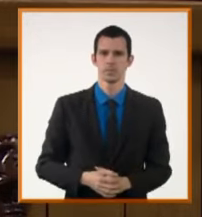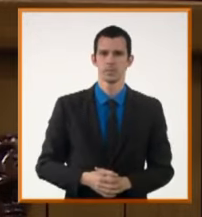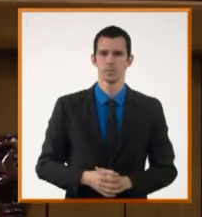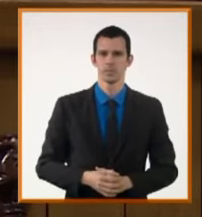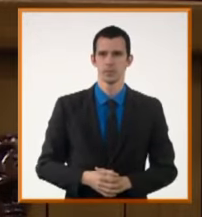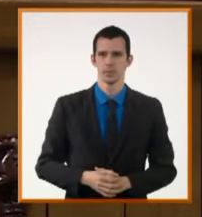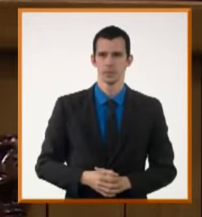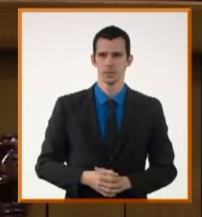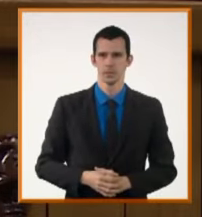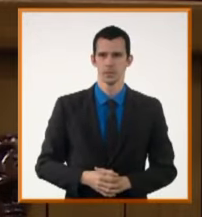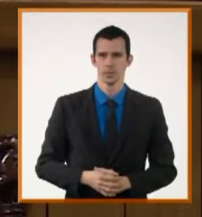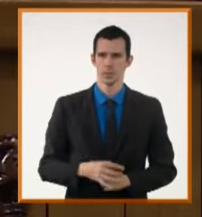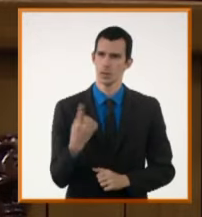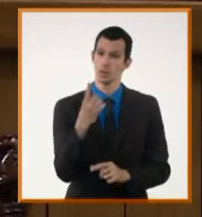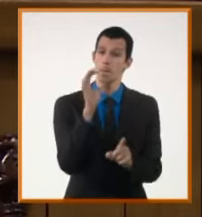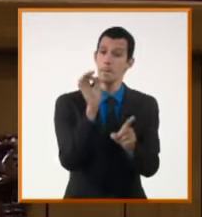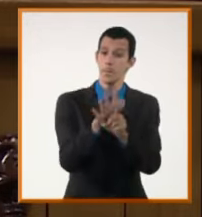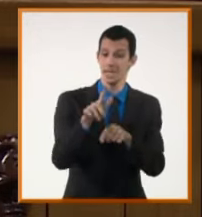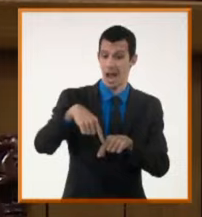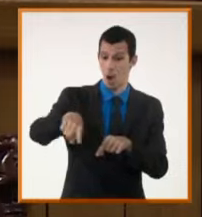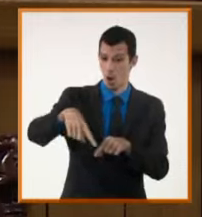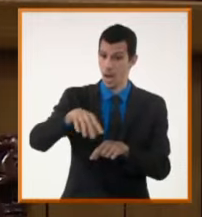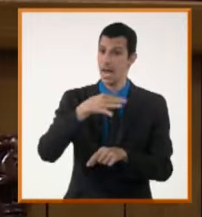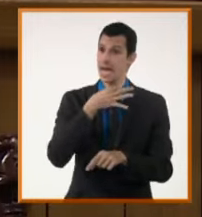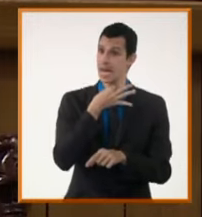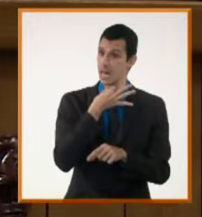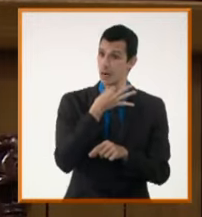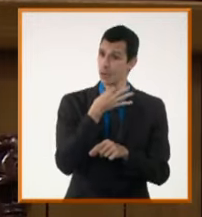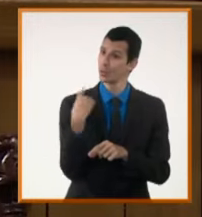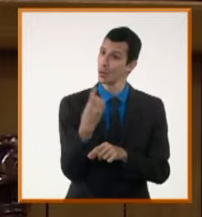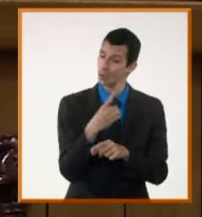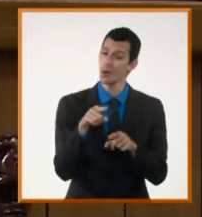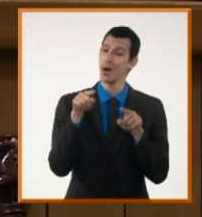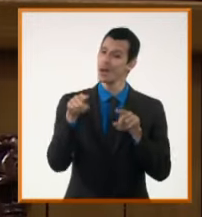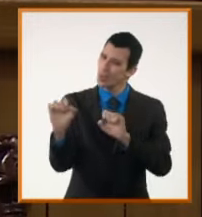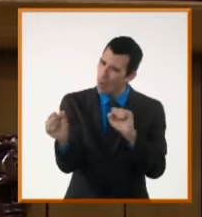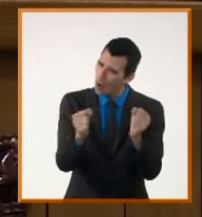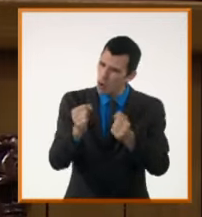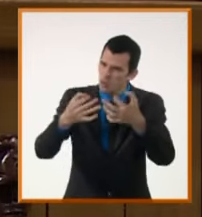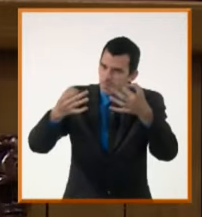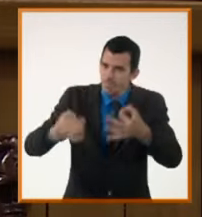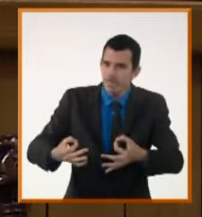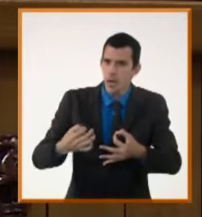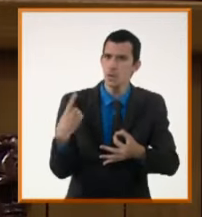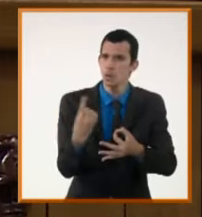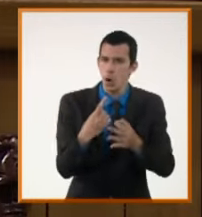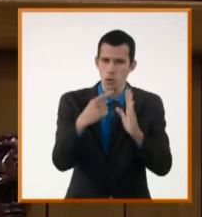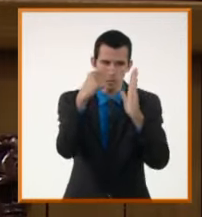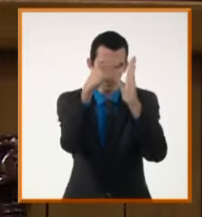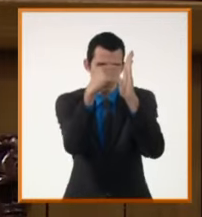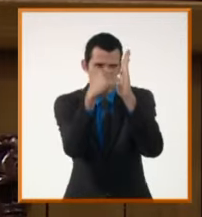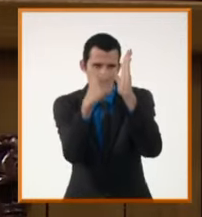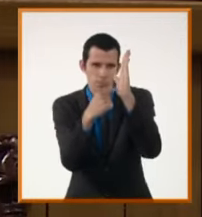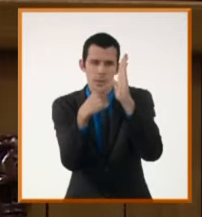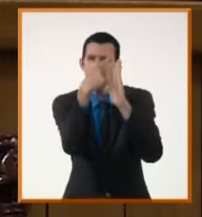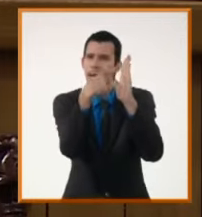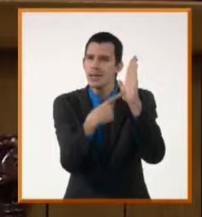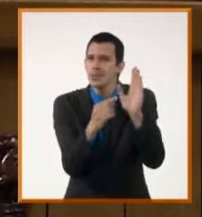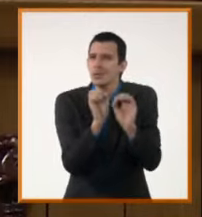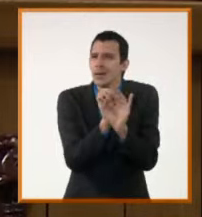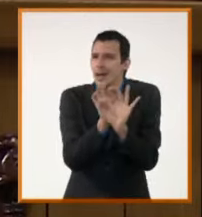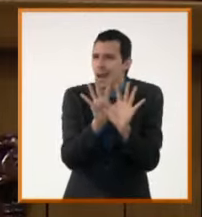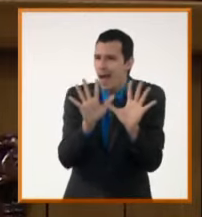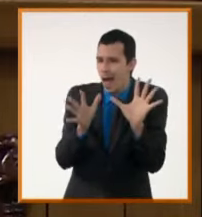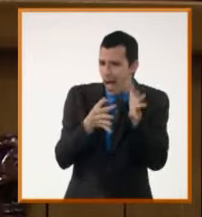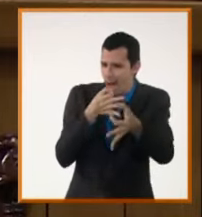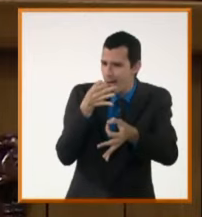desde que empiece el año ahora, vamos a conducir este proceso bien, con una orientación concreta, con la participación de los